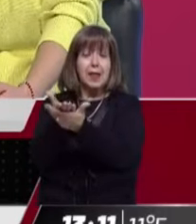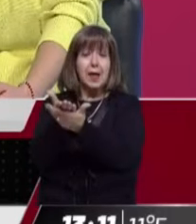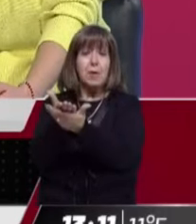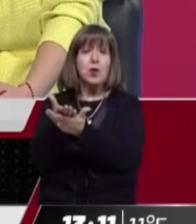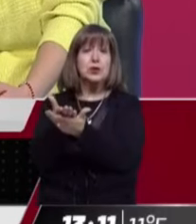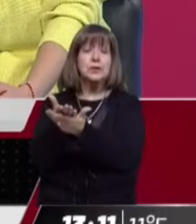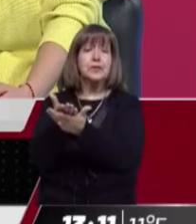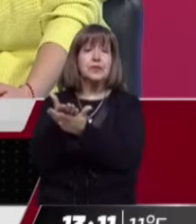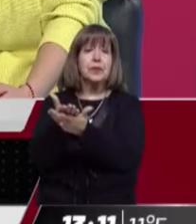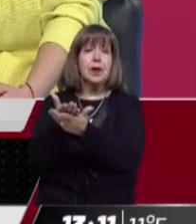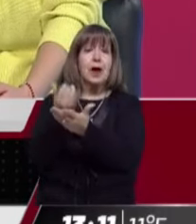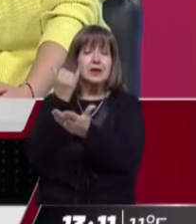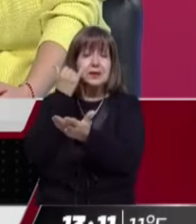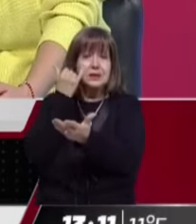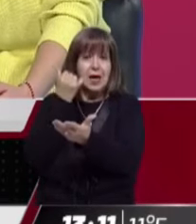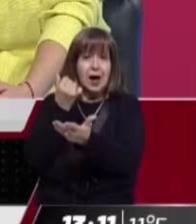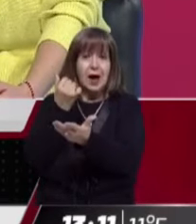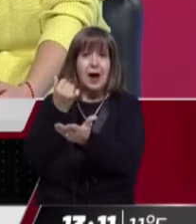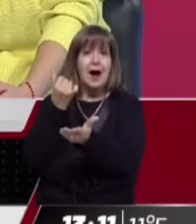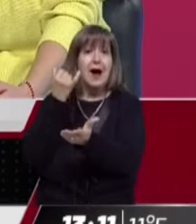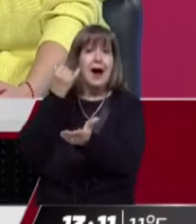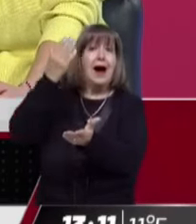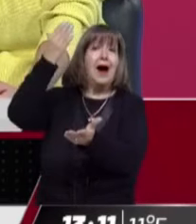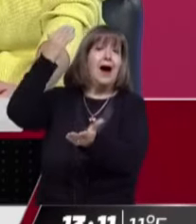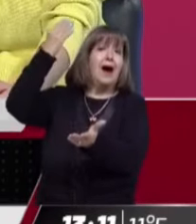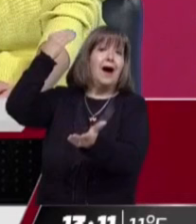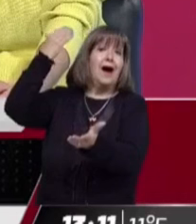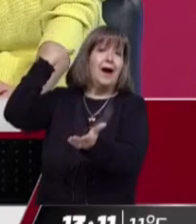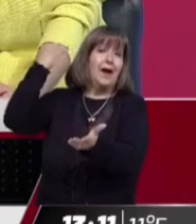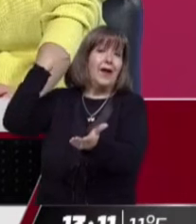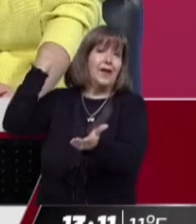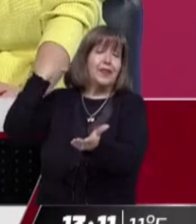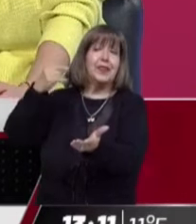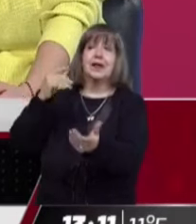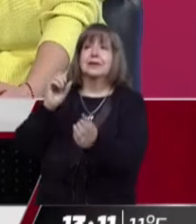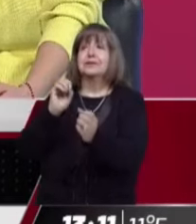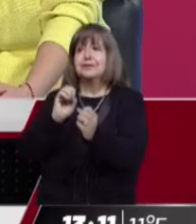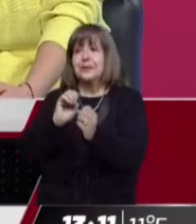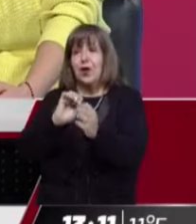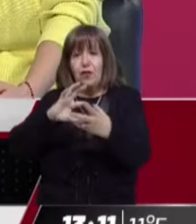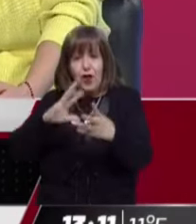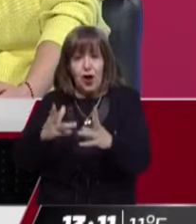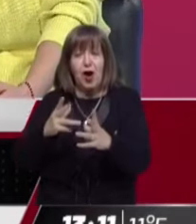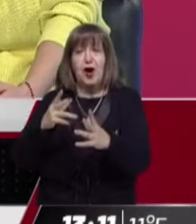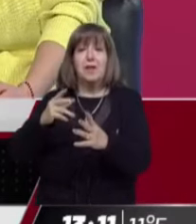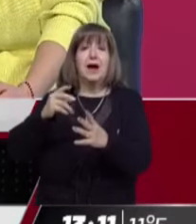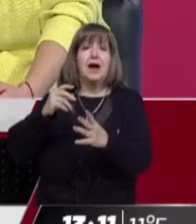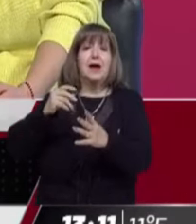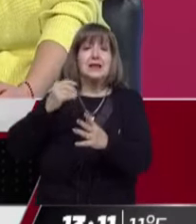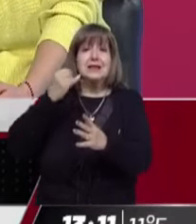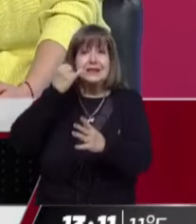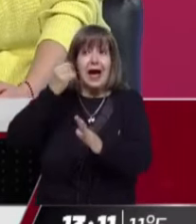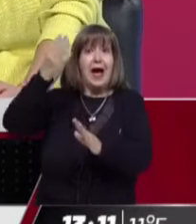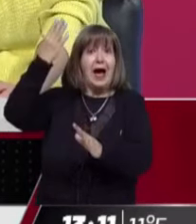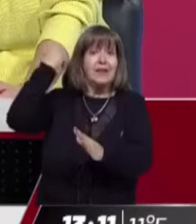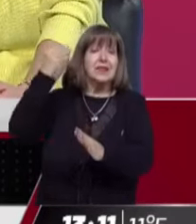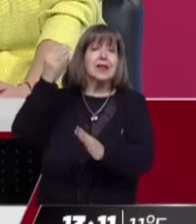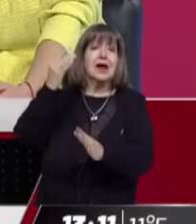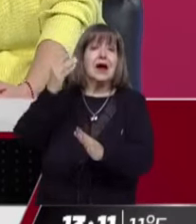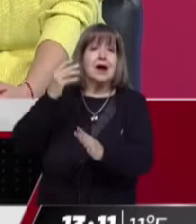es que, dado la evidencia histórica, geográfica, cultural, etcétera, etcétera, de que había un